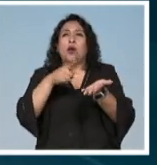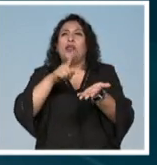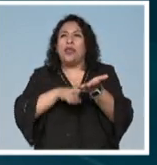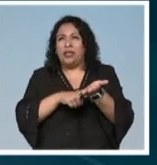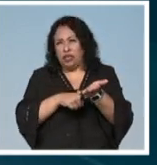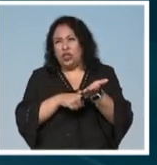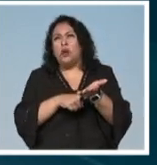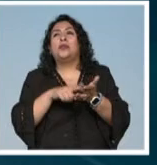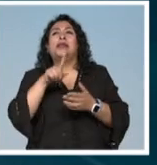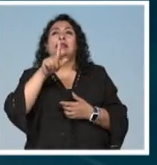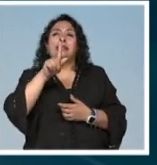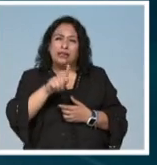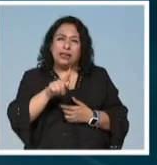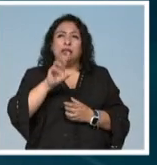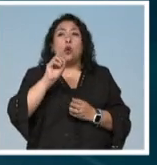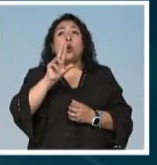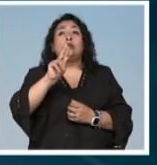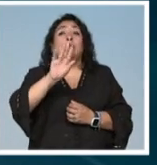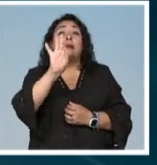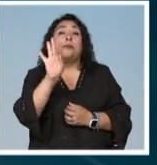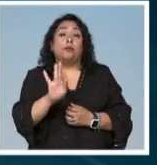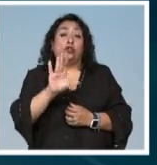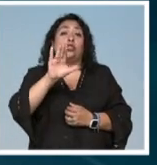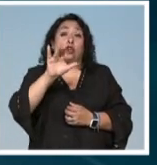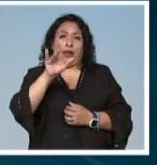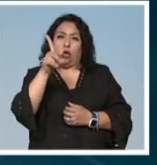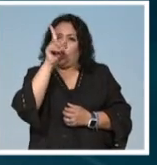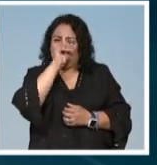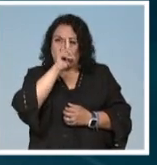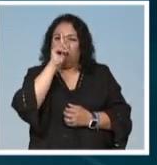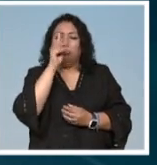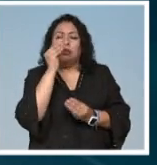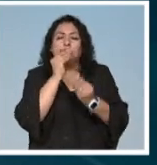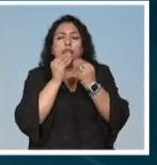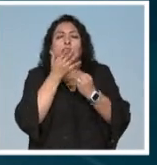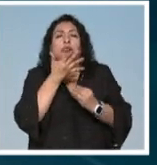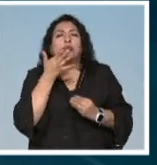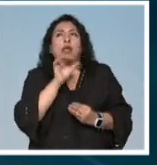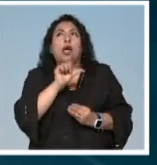al menos 70 u 80% de cacao. Disfrutemos